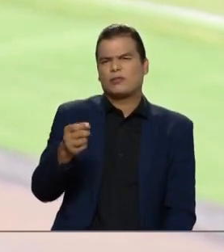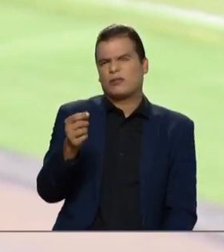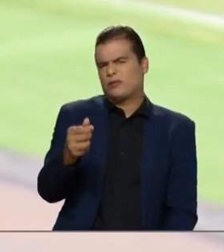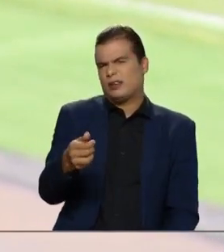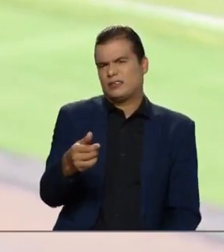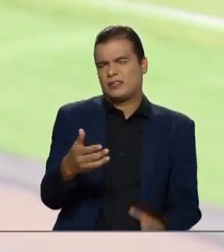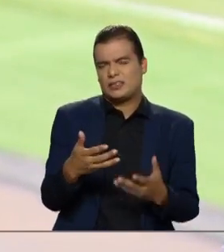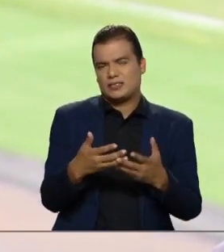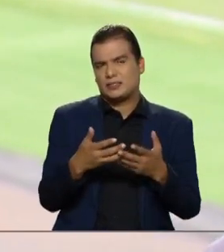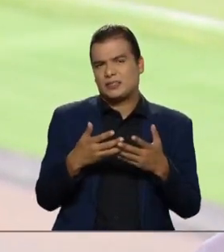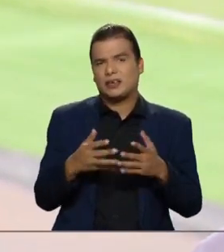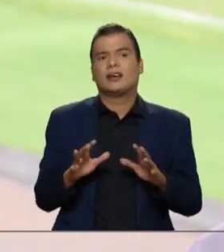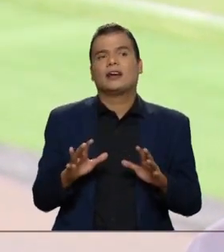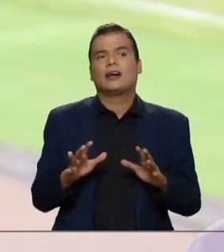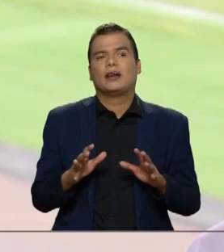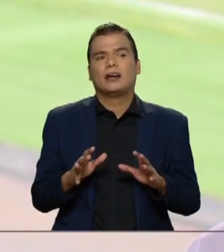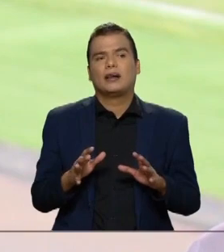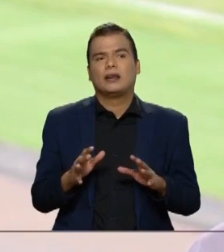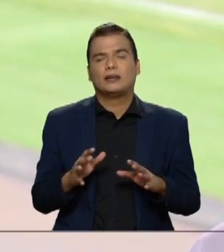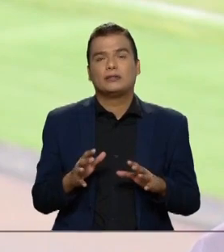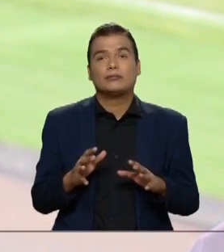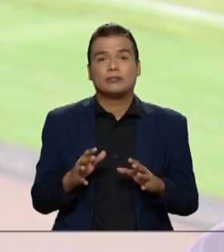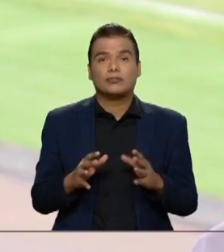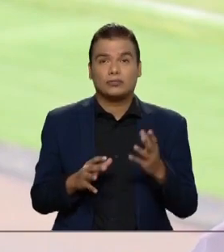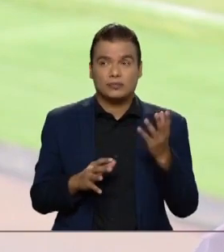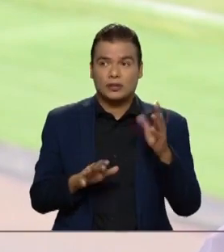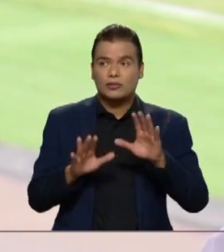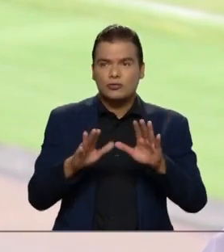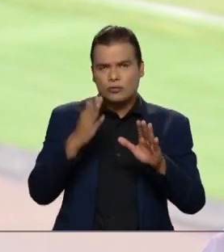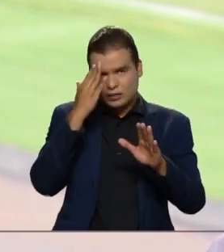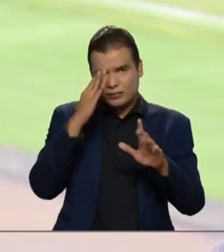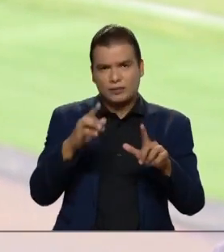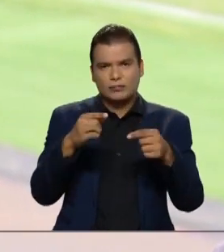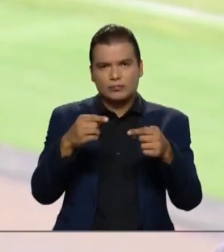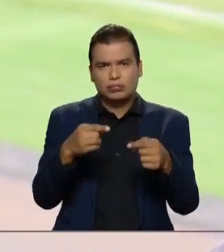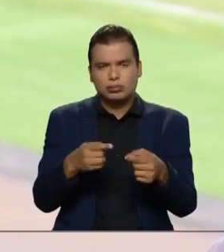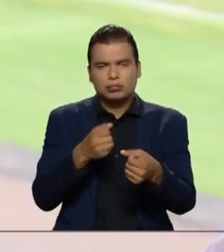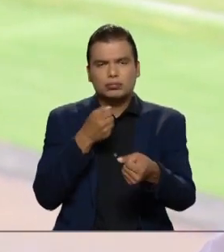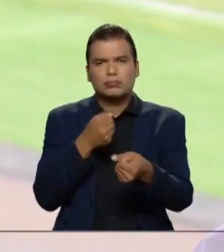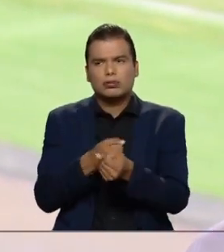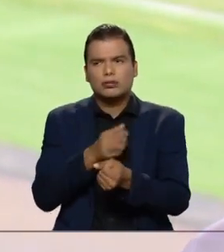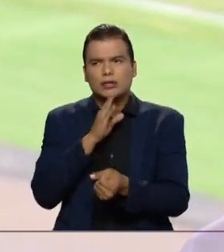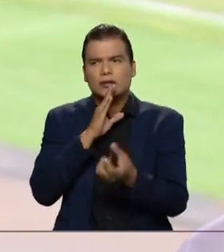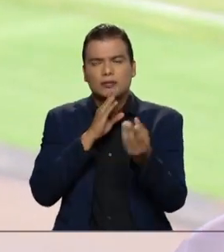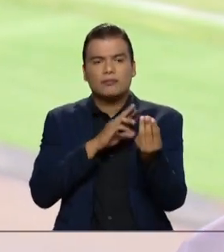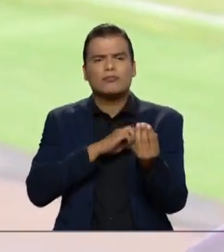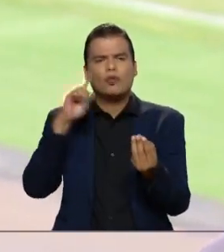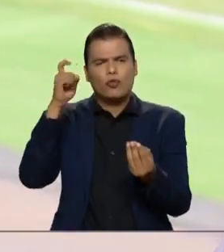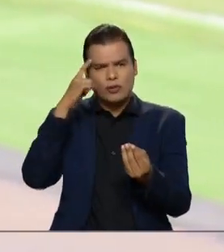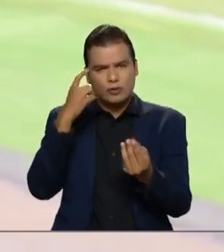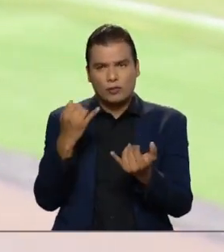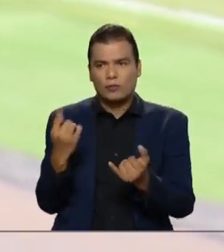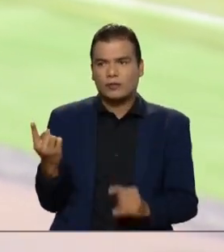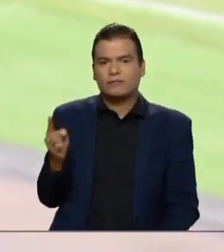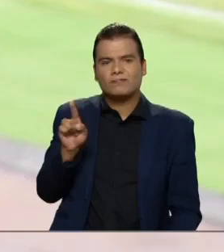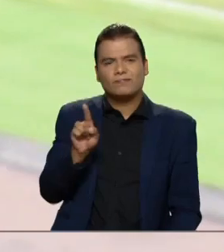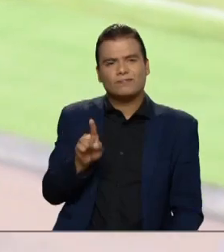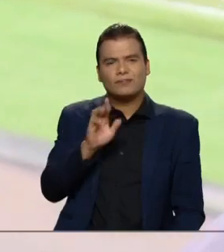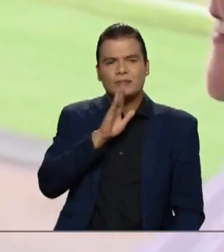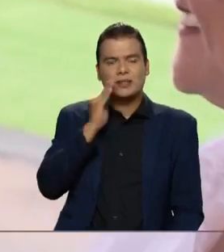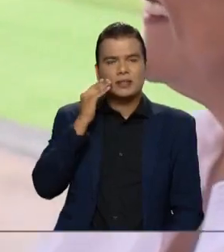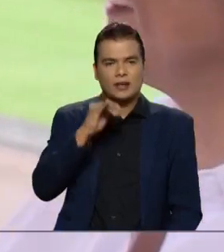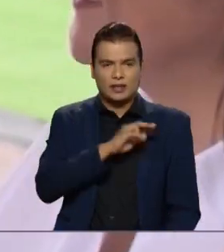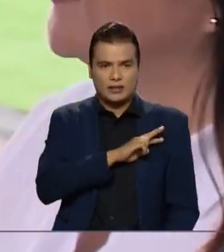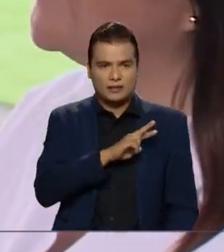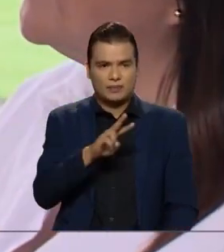está jugando. Hay que decir que este evento es respaldado, es organizado por la Gobernación del Valle y por eso a esta hora nos encontramos con la gerente Faisuri